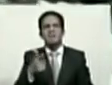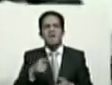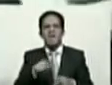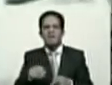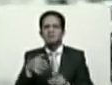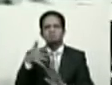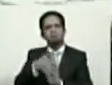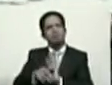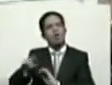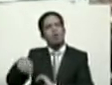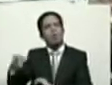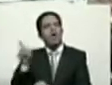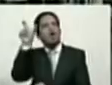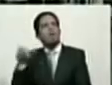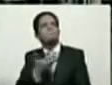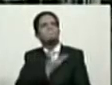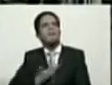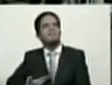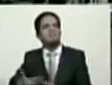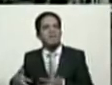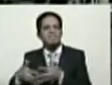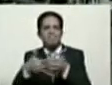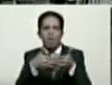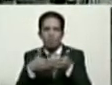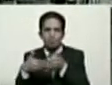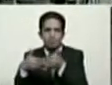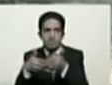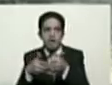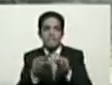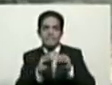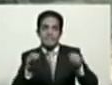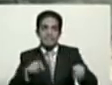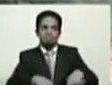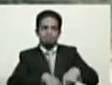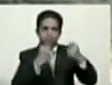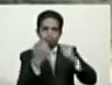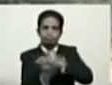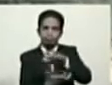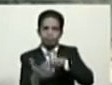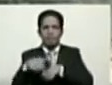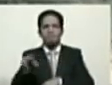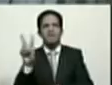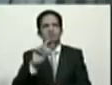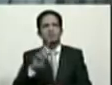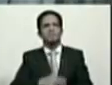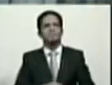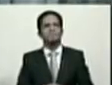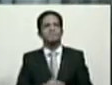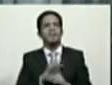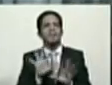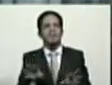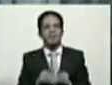que el presidente de los eeuu donald trump llamara a la violencia en venezuela dulles el río bueno la noticia